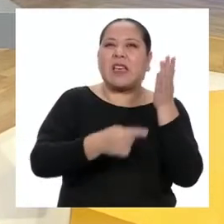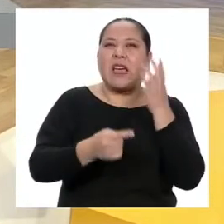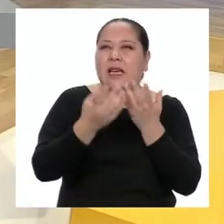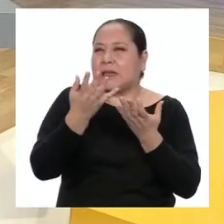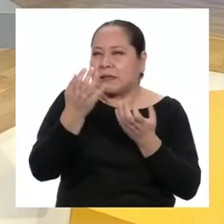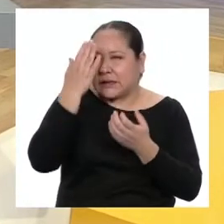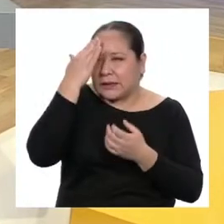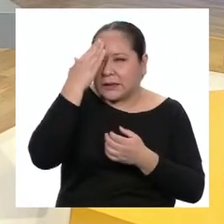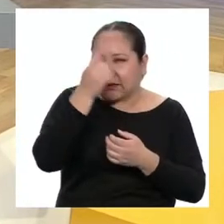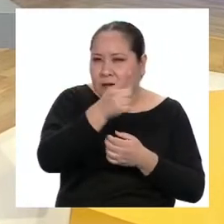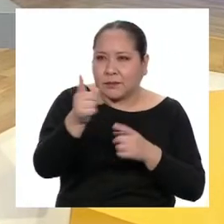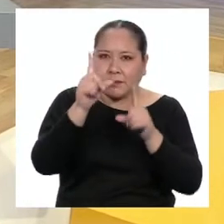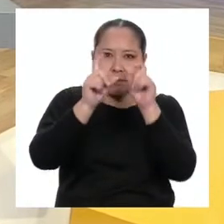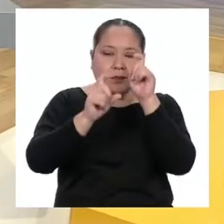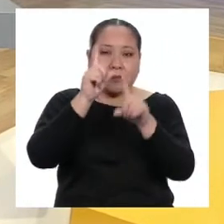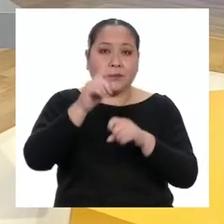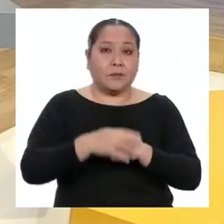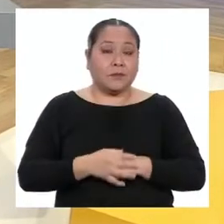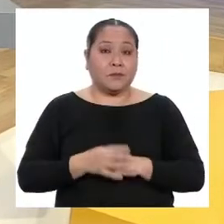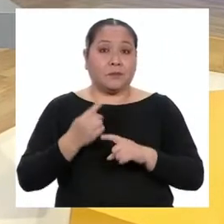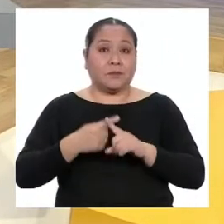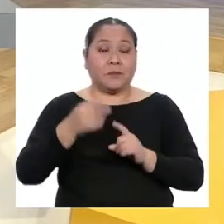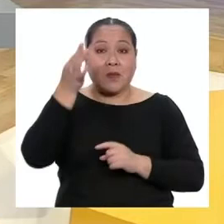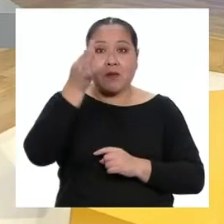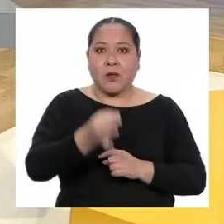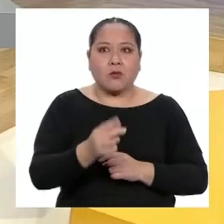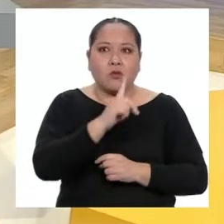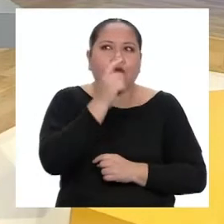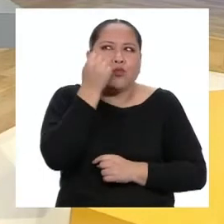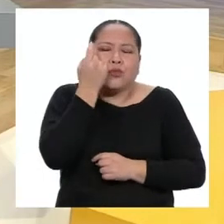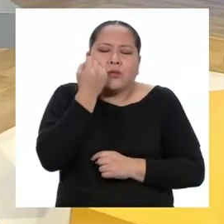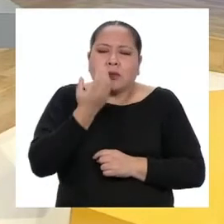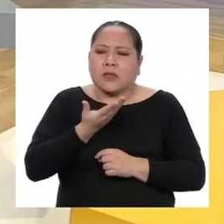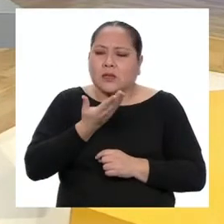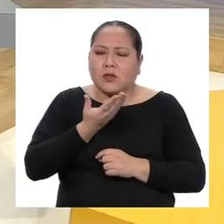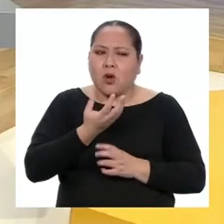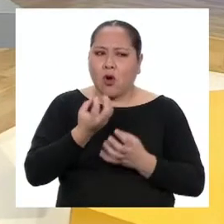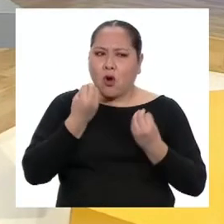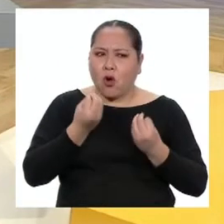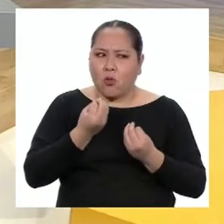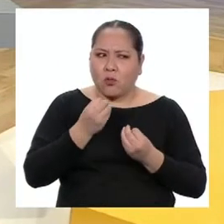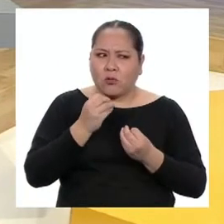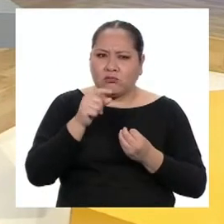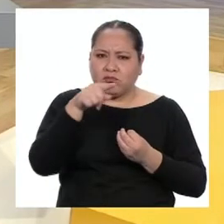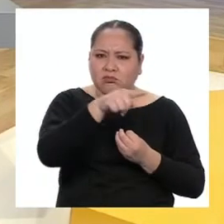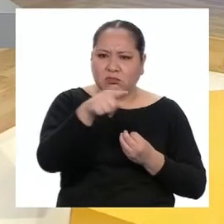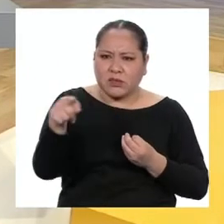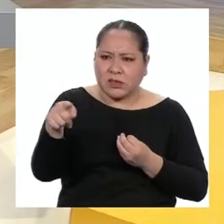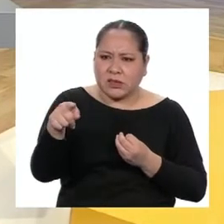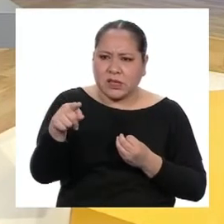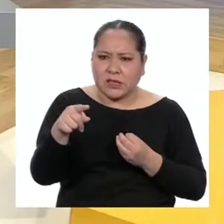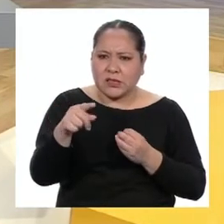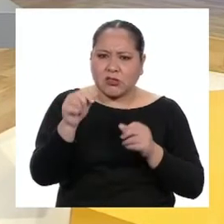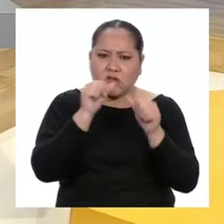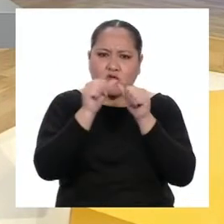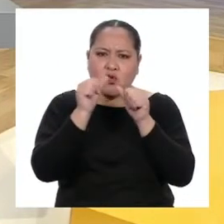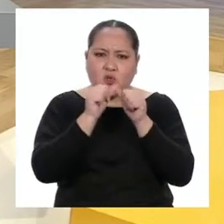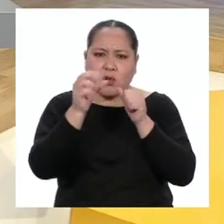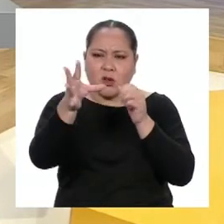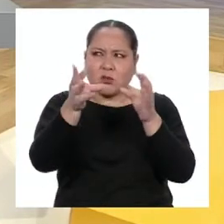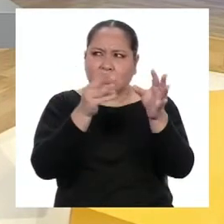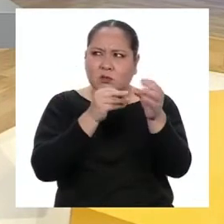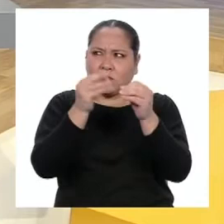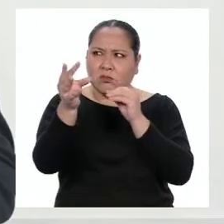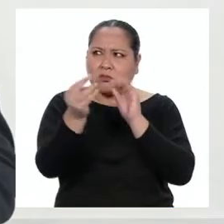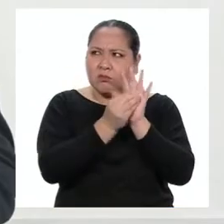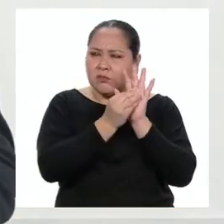estas preguntas, pero la verdad es que aún no entiendo bien cómo vamos a obtener las cifras y